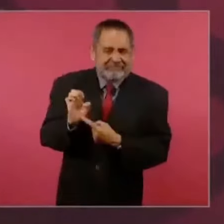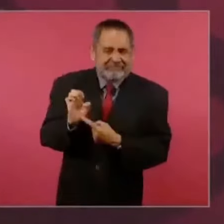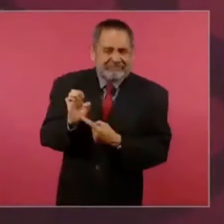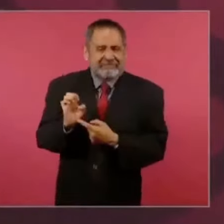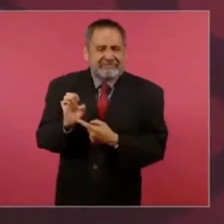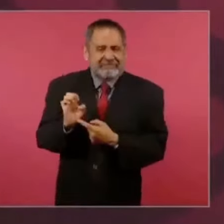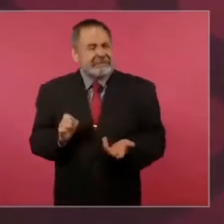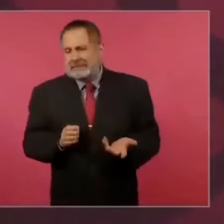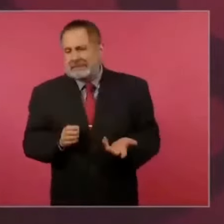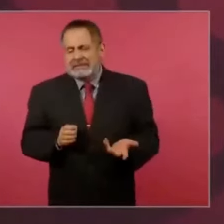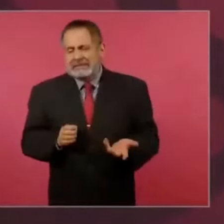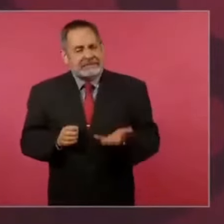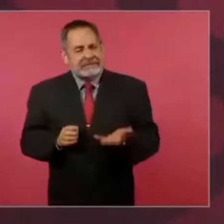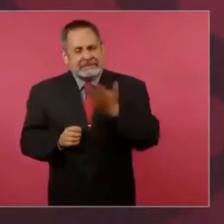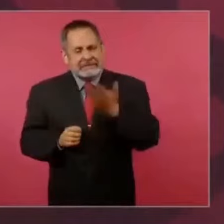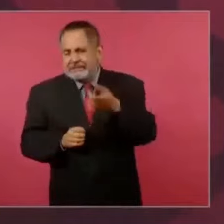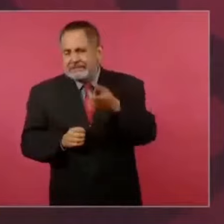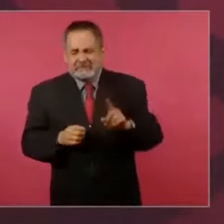que